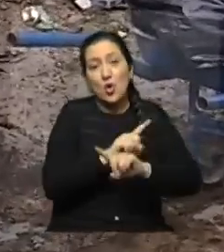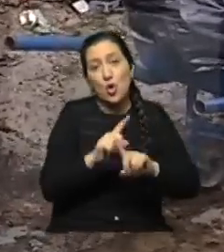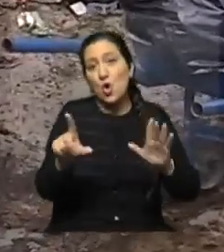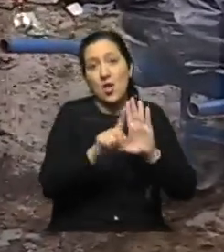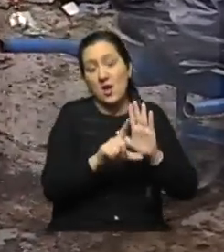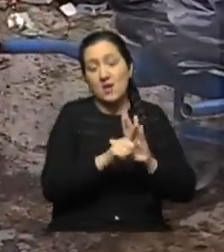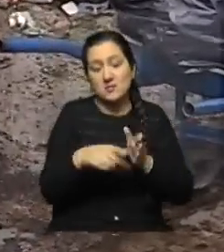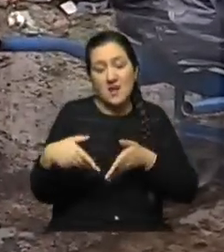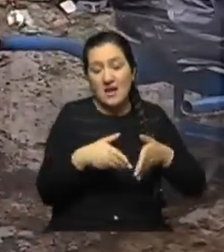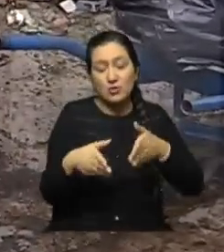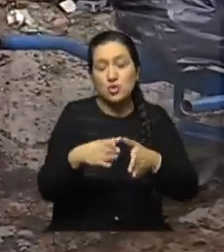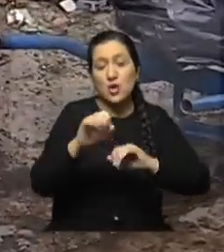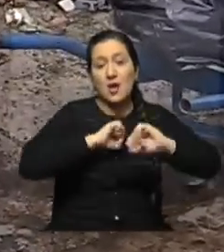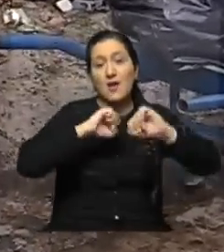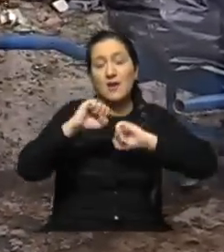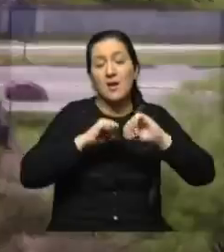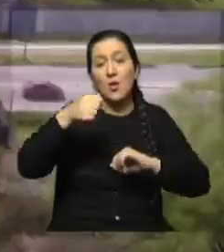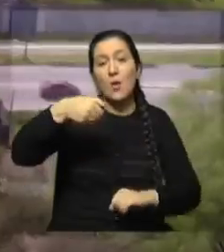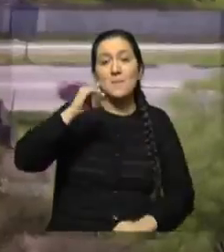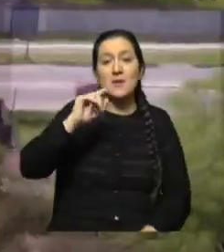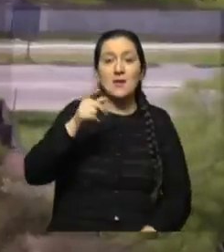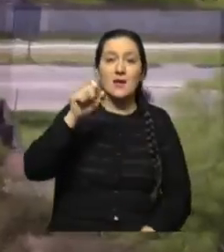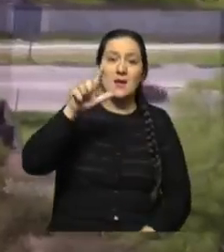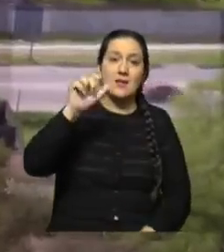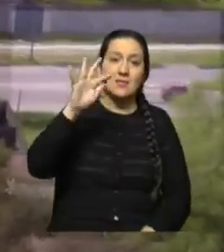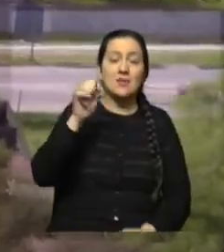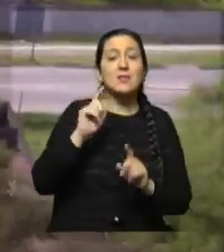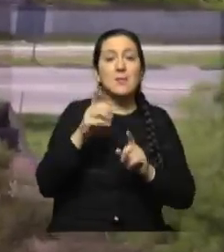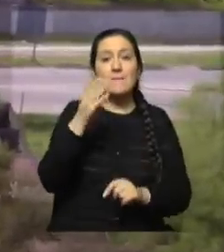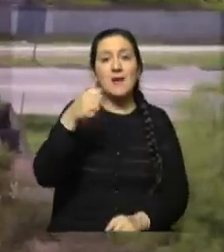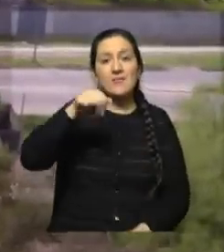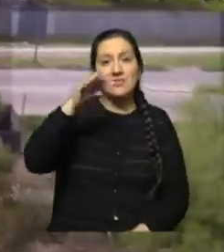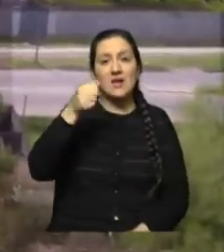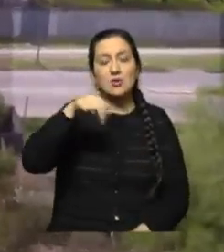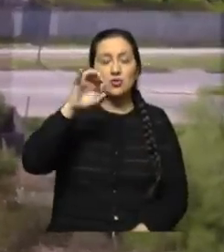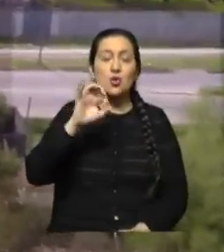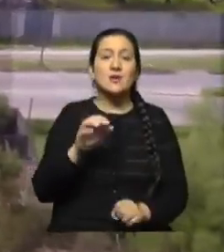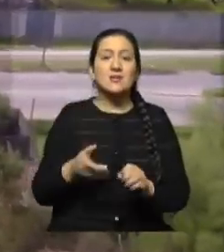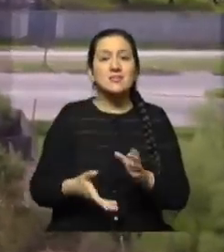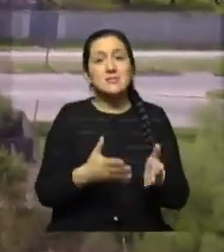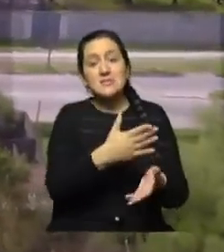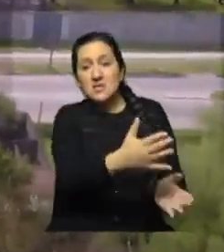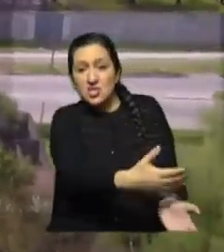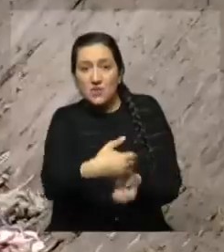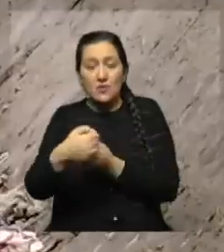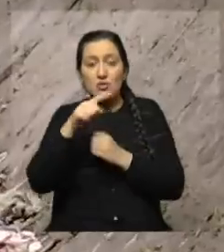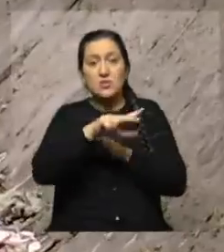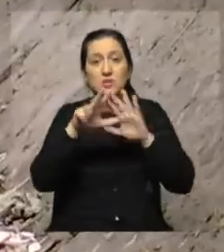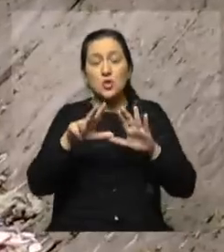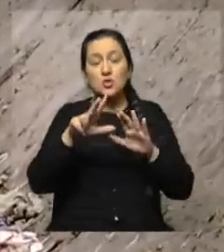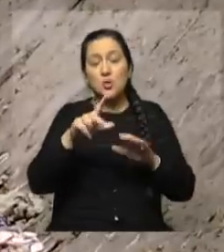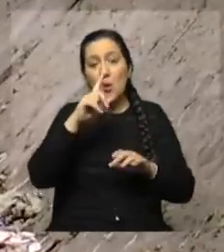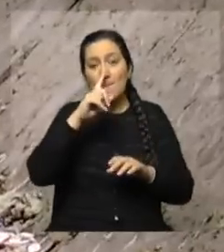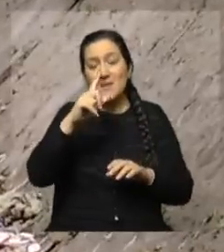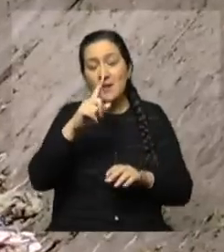cuencas de Los Arroyos Carrasco Miguel Leti pantanoso de esta forma se retiraron 18.600 toneladas de residuos la mayor parte de